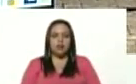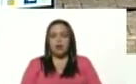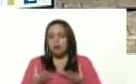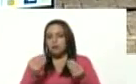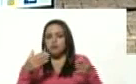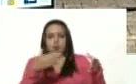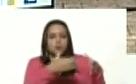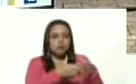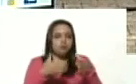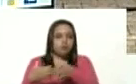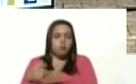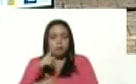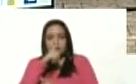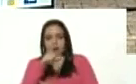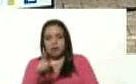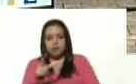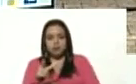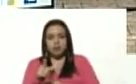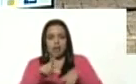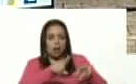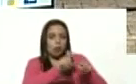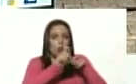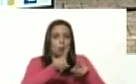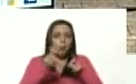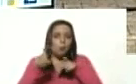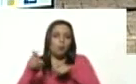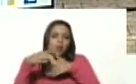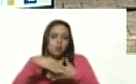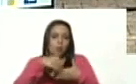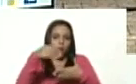mercenarios que cobran dólares